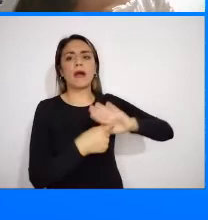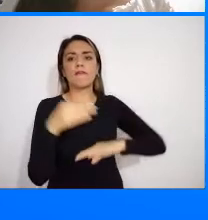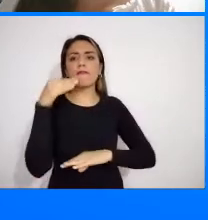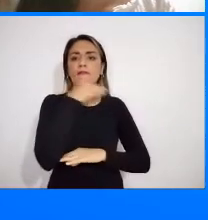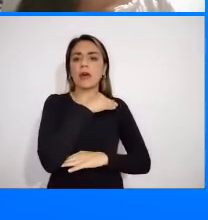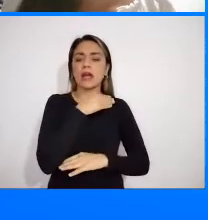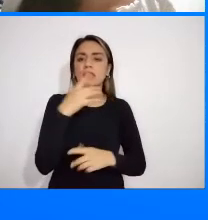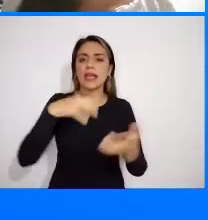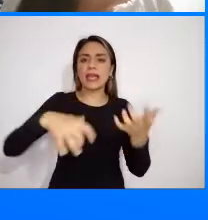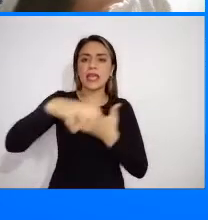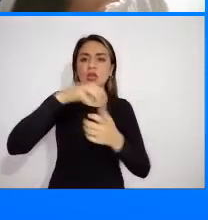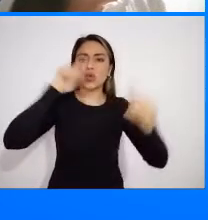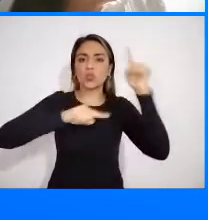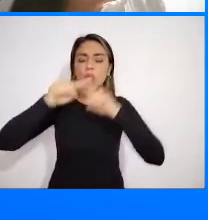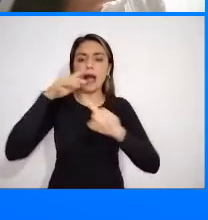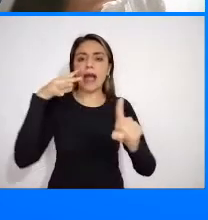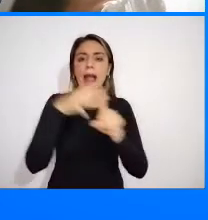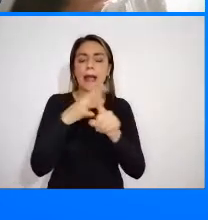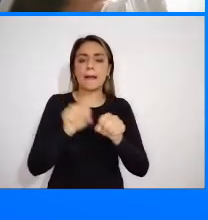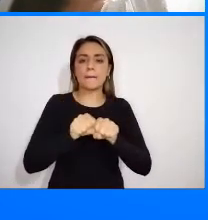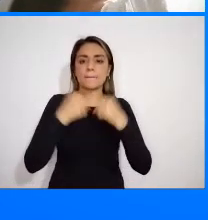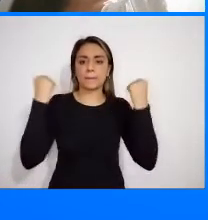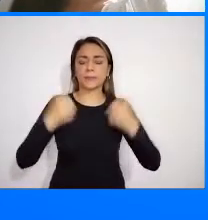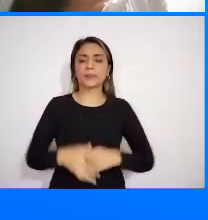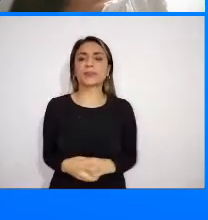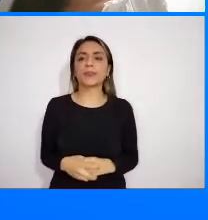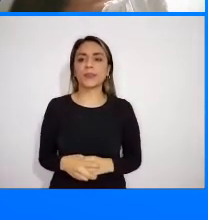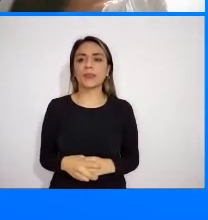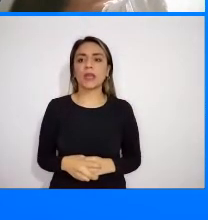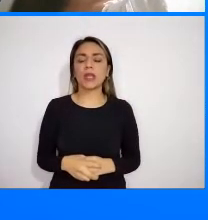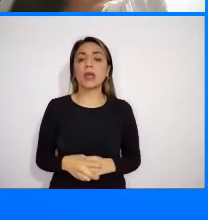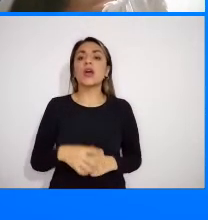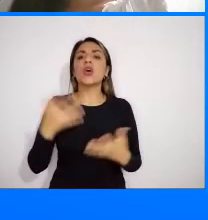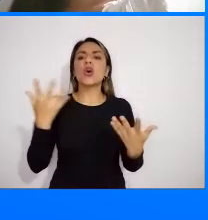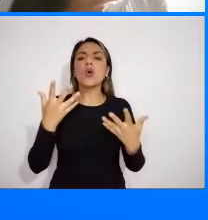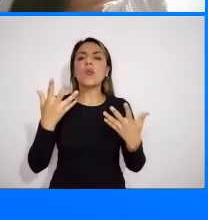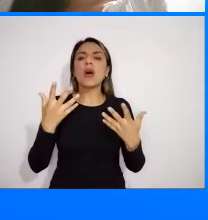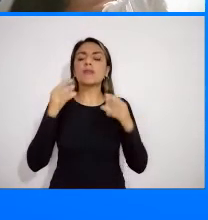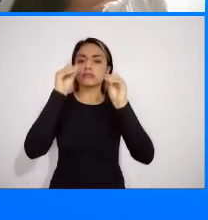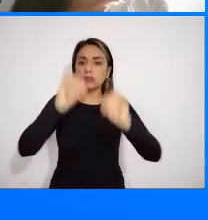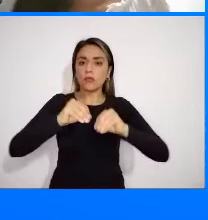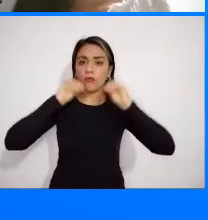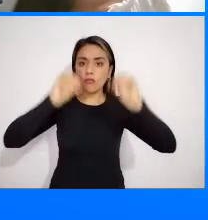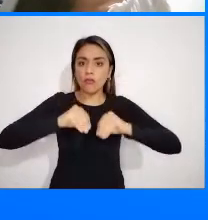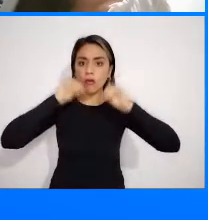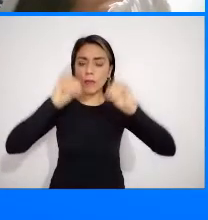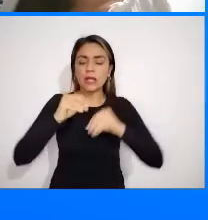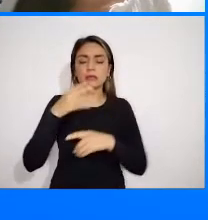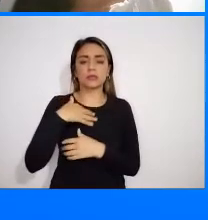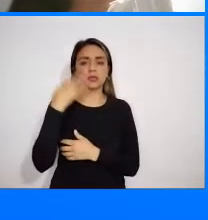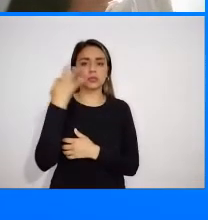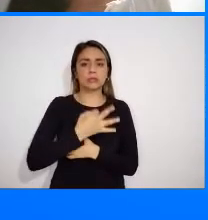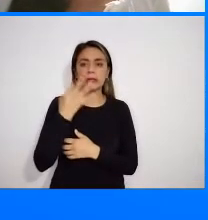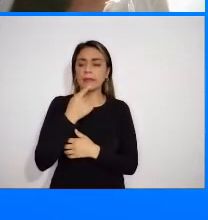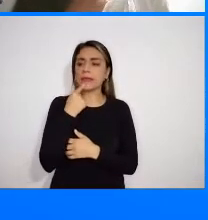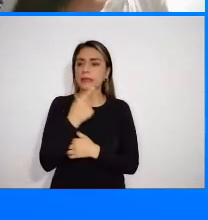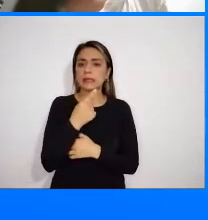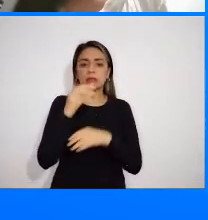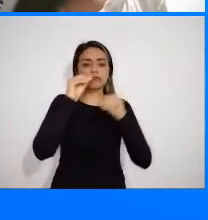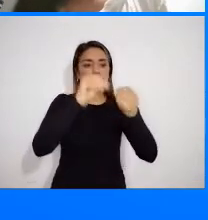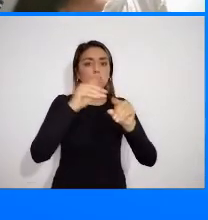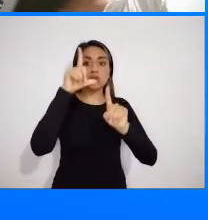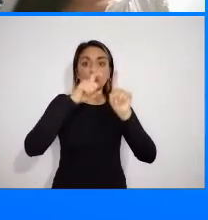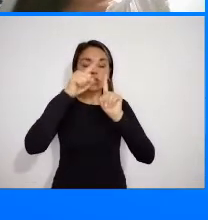luz del ecoturismo causando mayores daños. Formación, hay que formar, y yo siempre he dicho que también hay que formar al